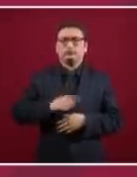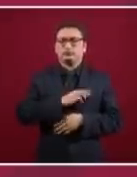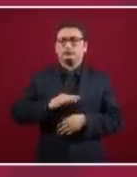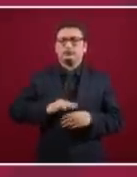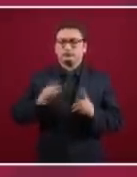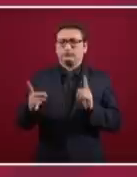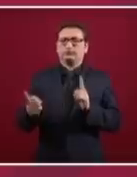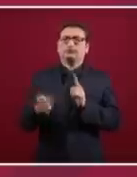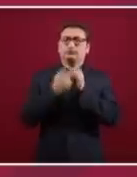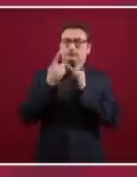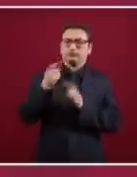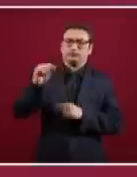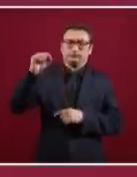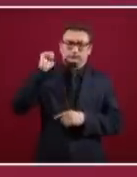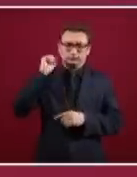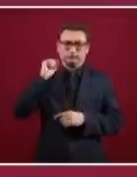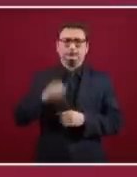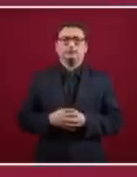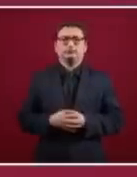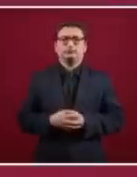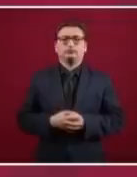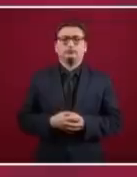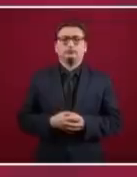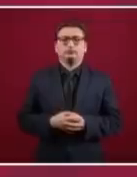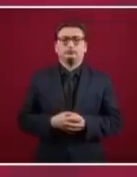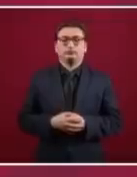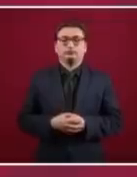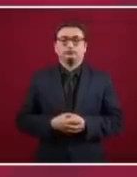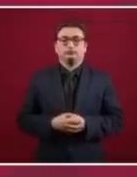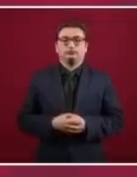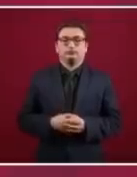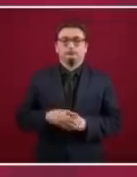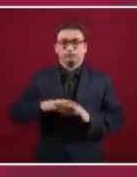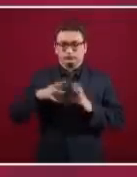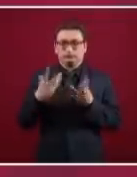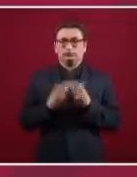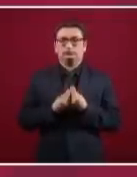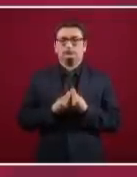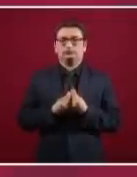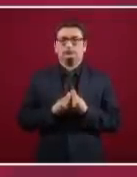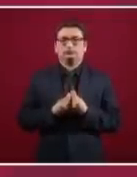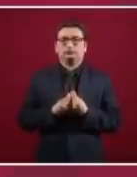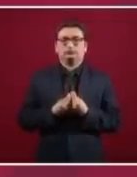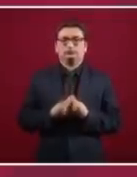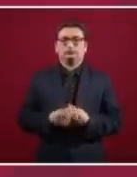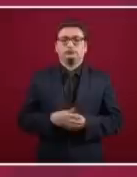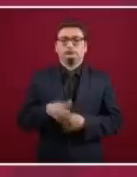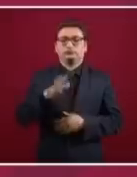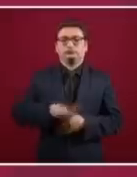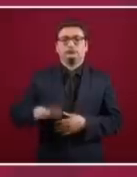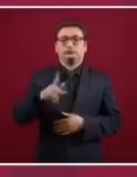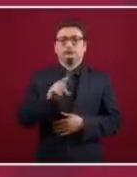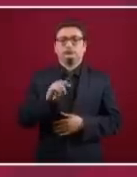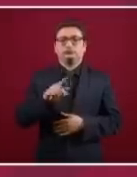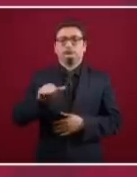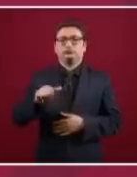pasado estuvimos juntos en pota